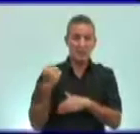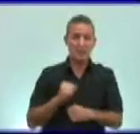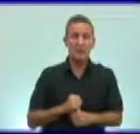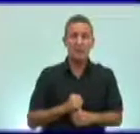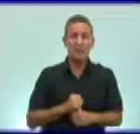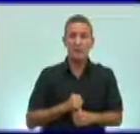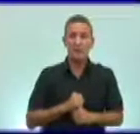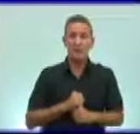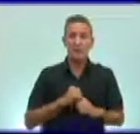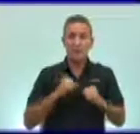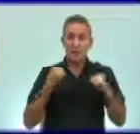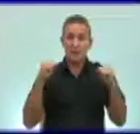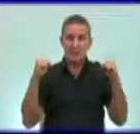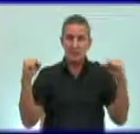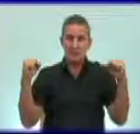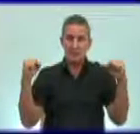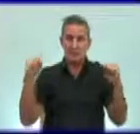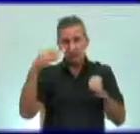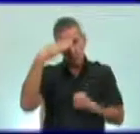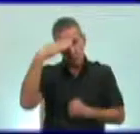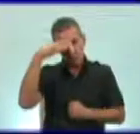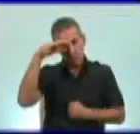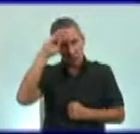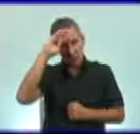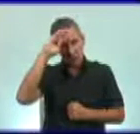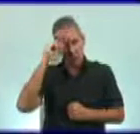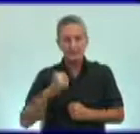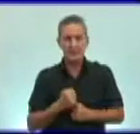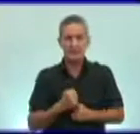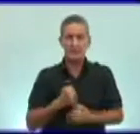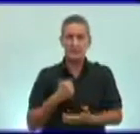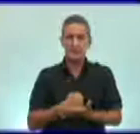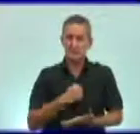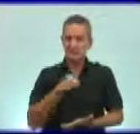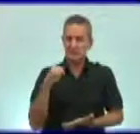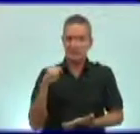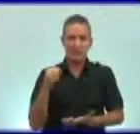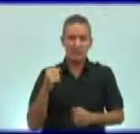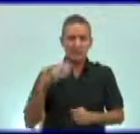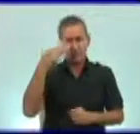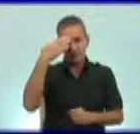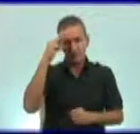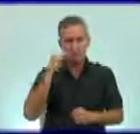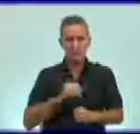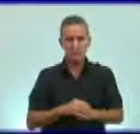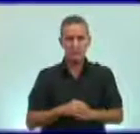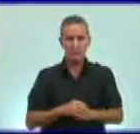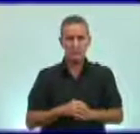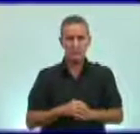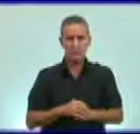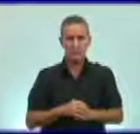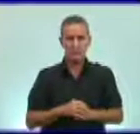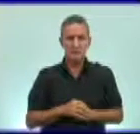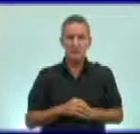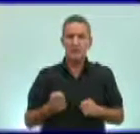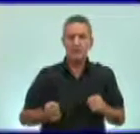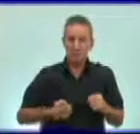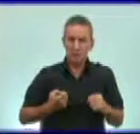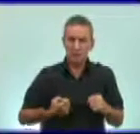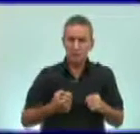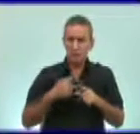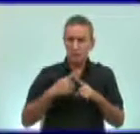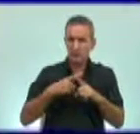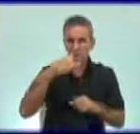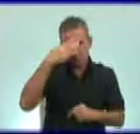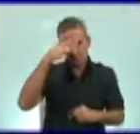un concepto de patriotismo, obviar el miedo para refugiarse y luchar por la patria. Por eso sus